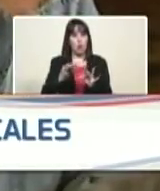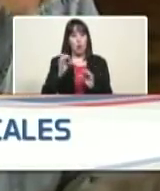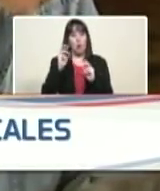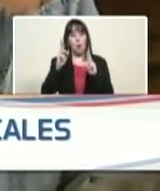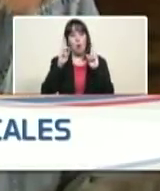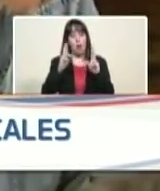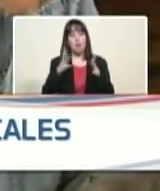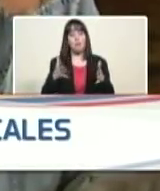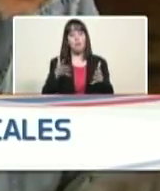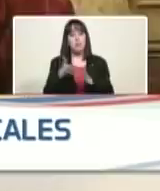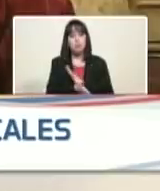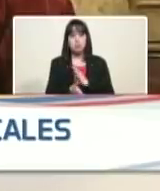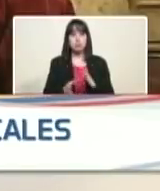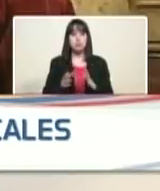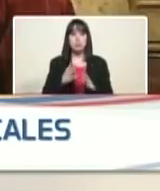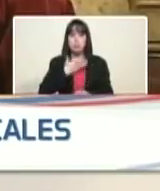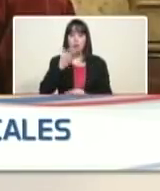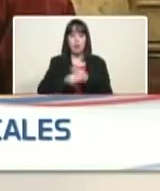Ustedes me entienden, ¿verdad?